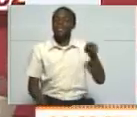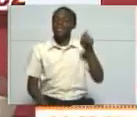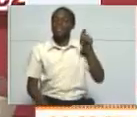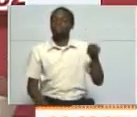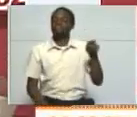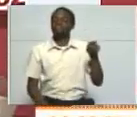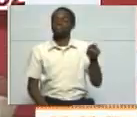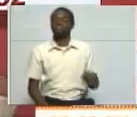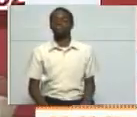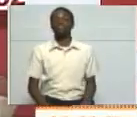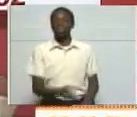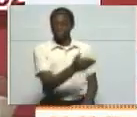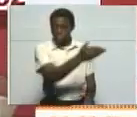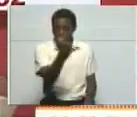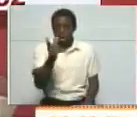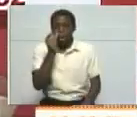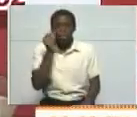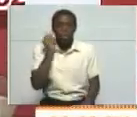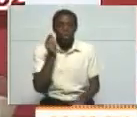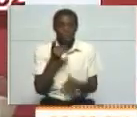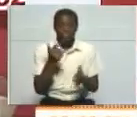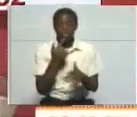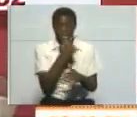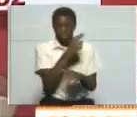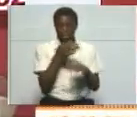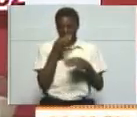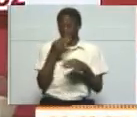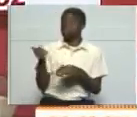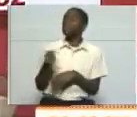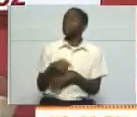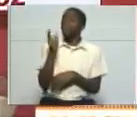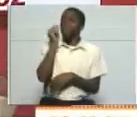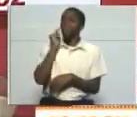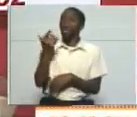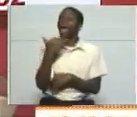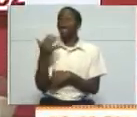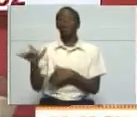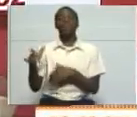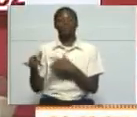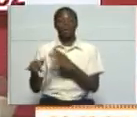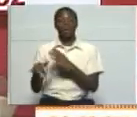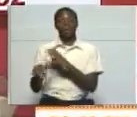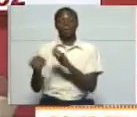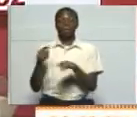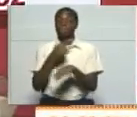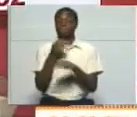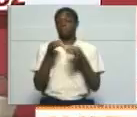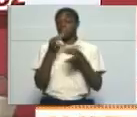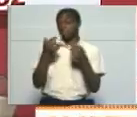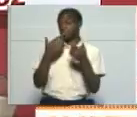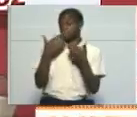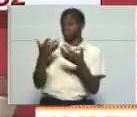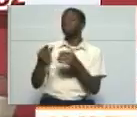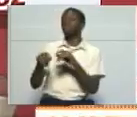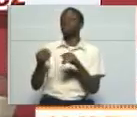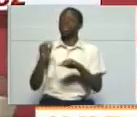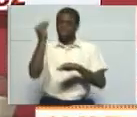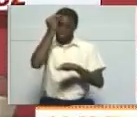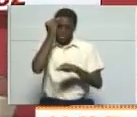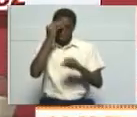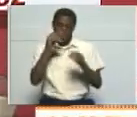y señores, la oposición ha migrado la concentración de su poder, escribe esta persona, como reflexión,